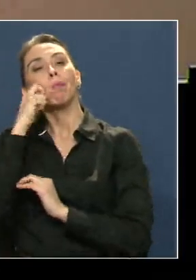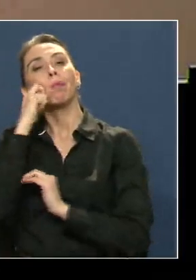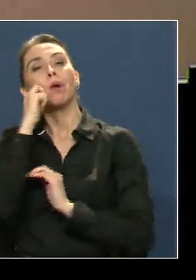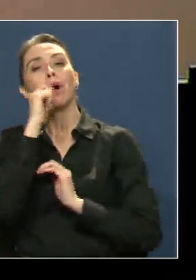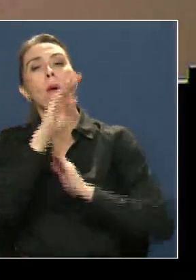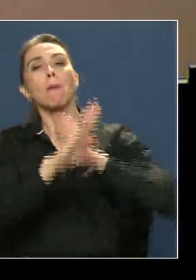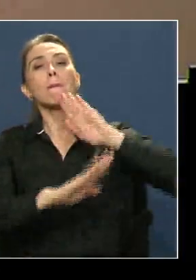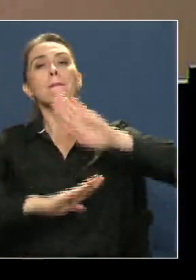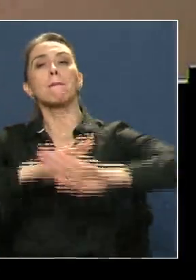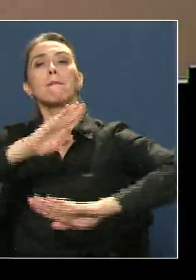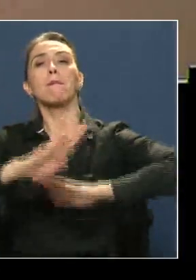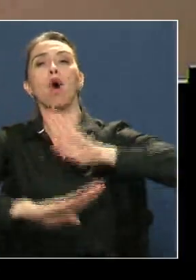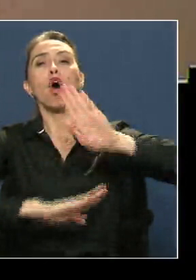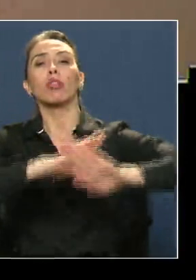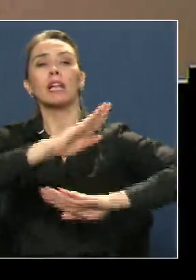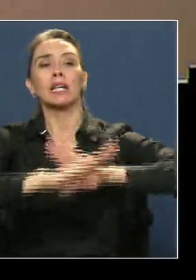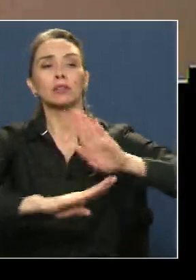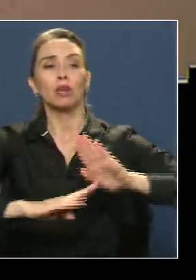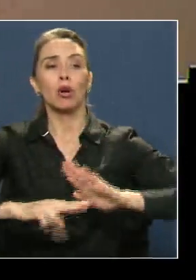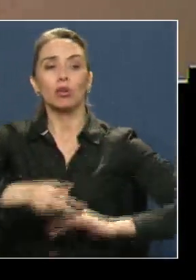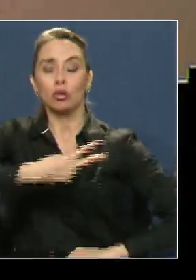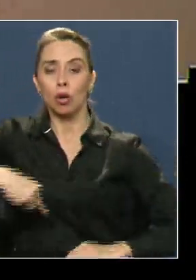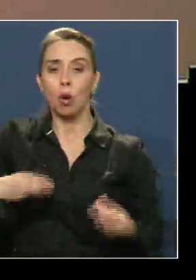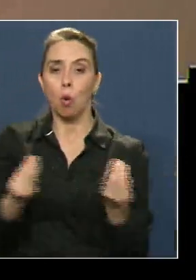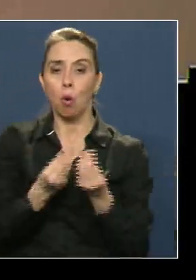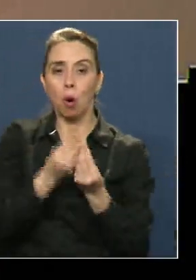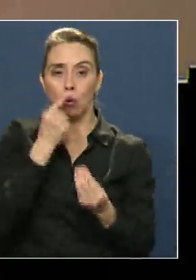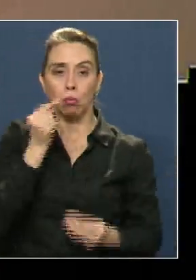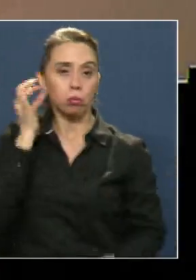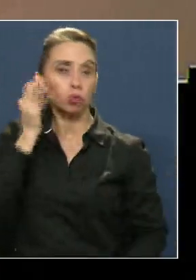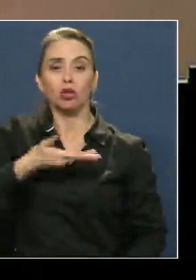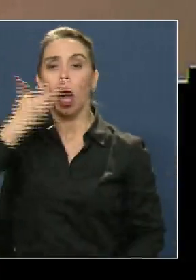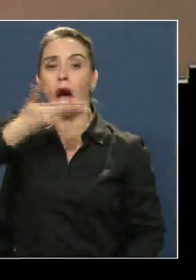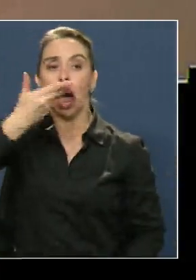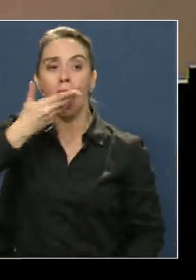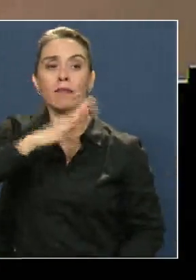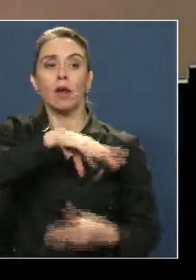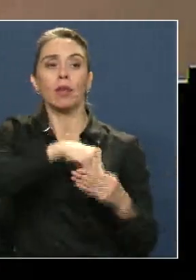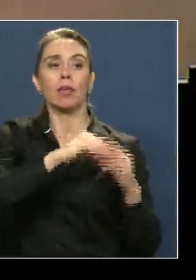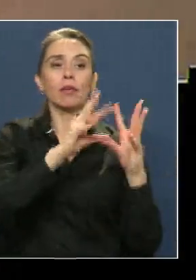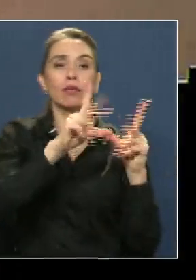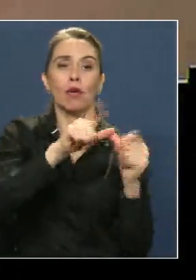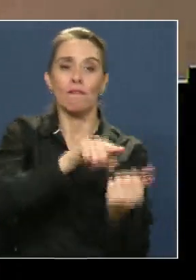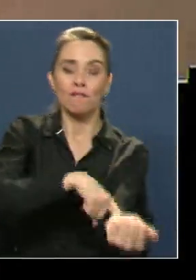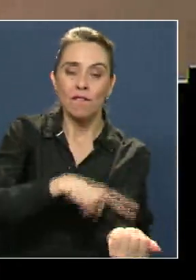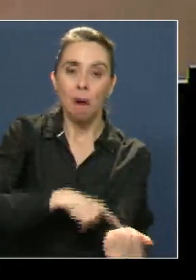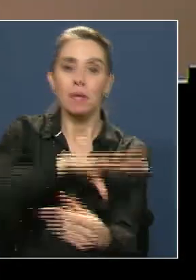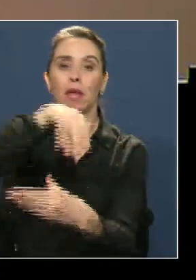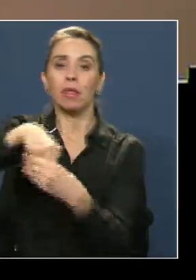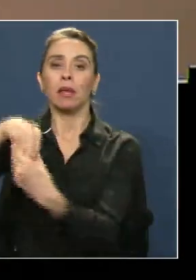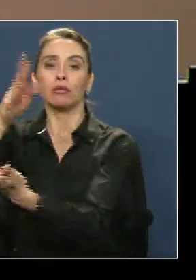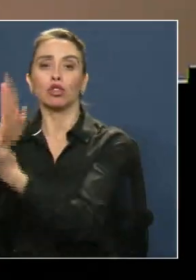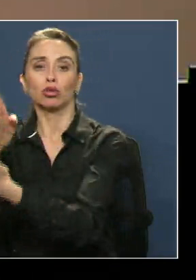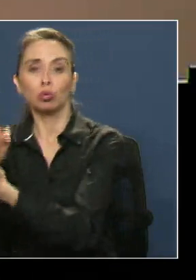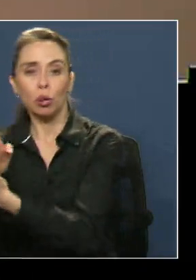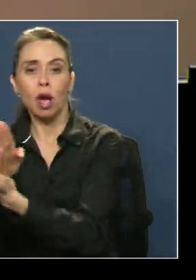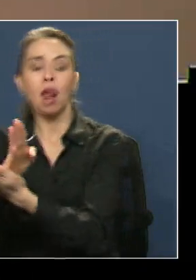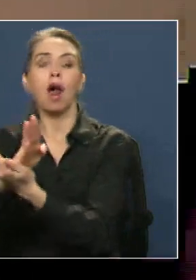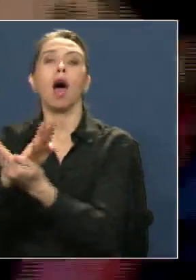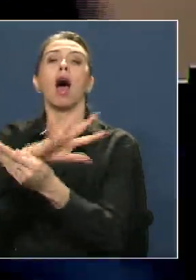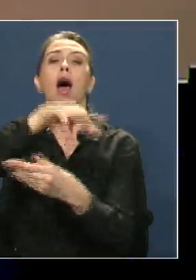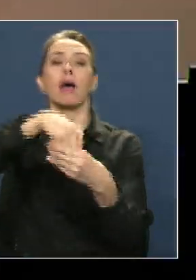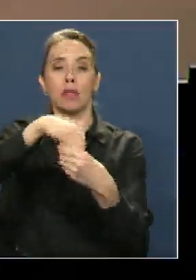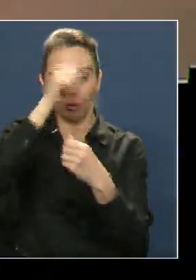protección del cual hacíamos muchos y muchas alarde en un contexto familiar, en un contexto escolar, en un contexto